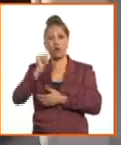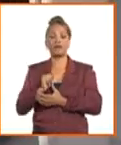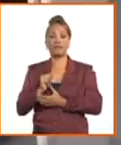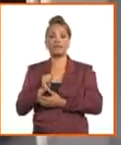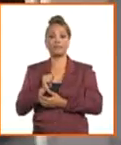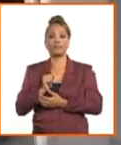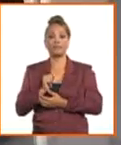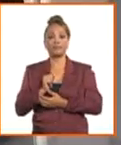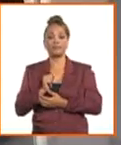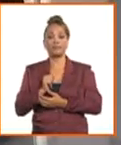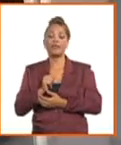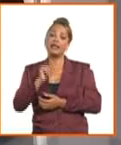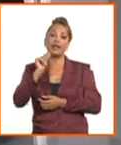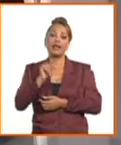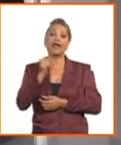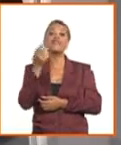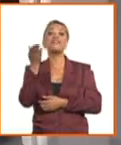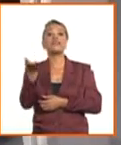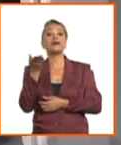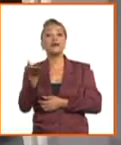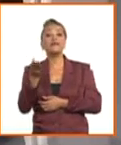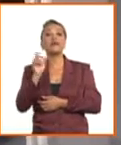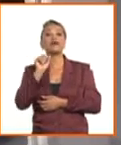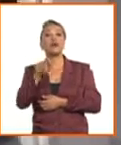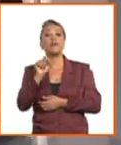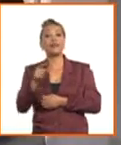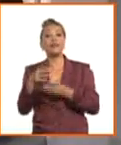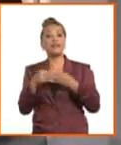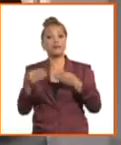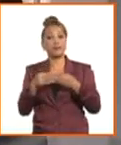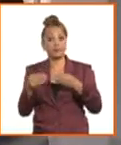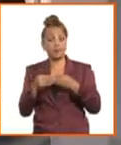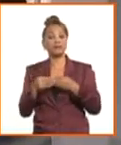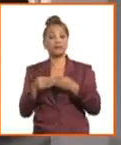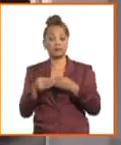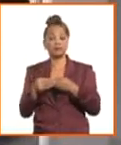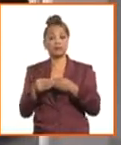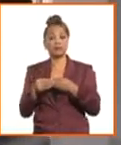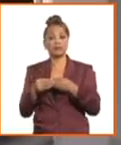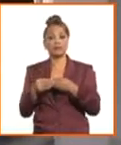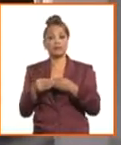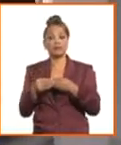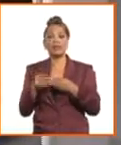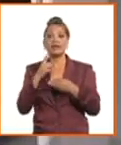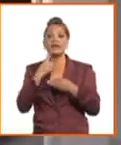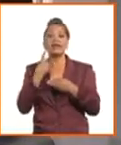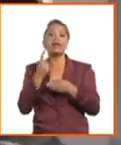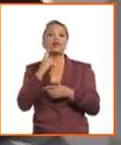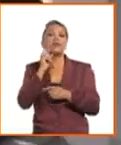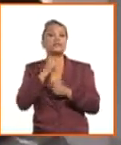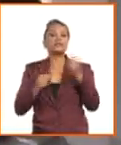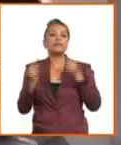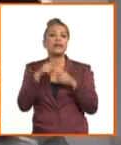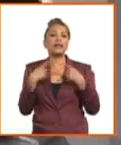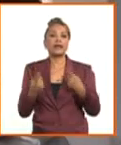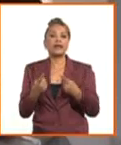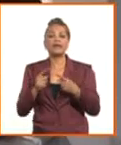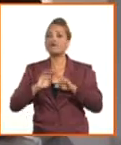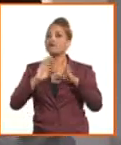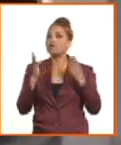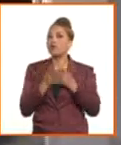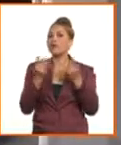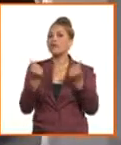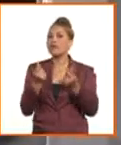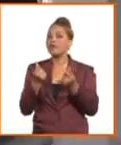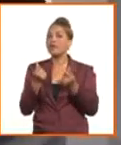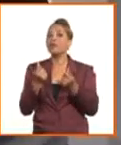demanda de compra de divisas. No estoy en el escenario ideal que te dije. El escenario ideal es todas las transacciones son en pesos